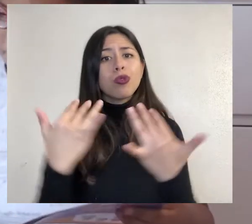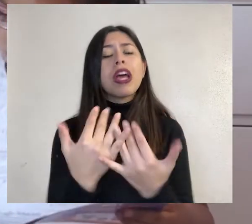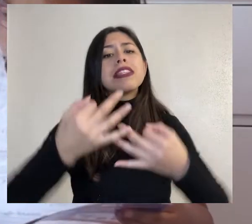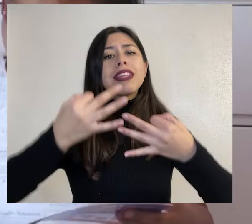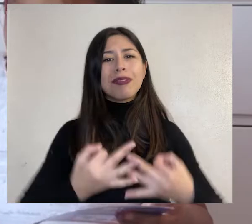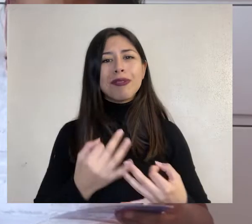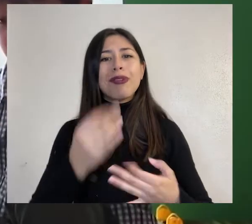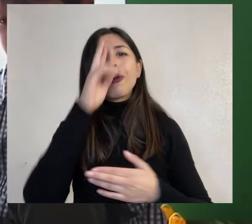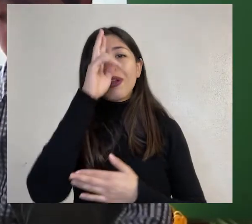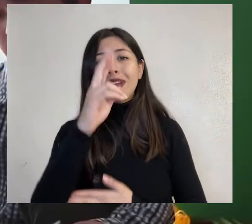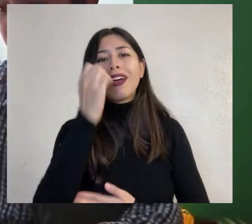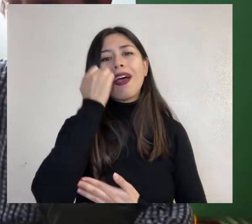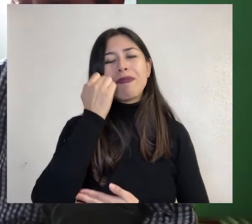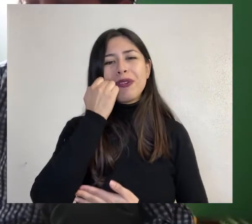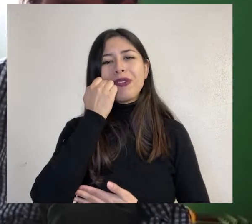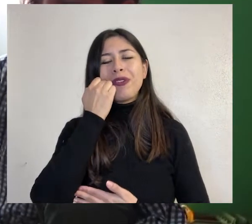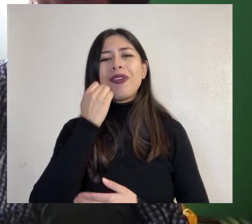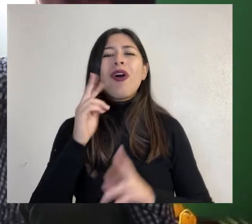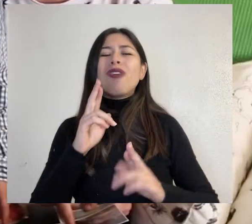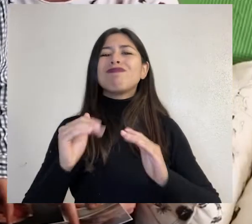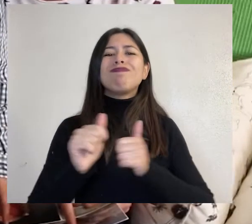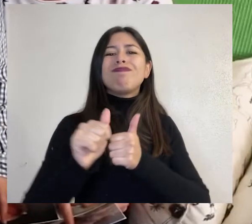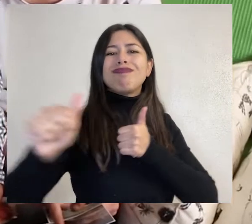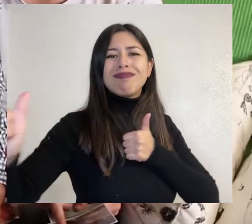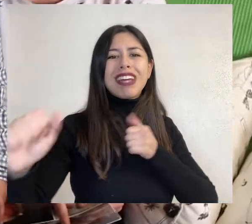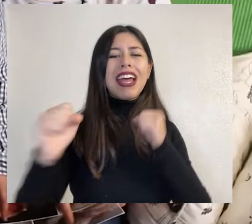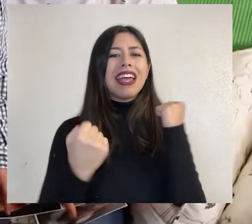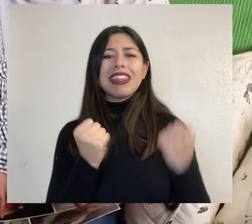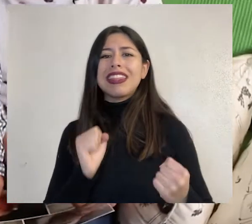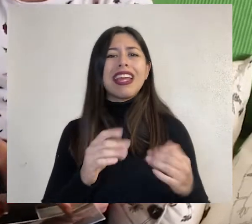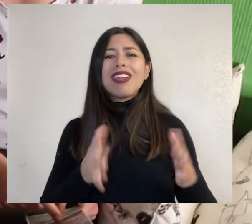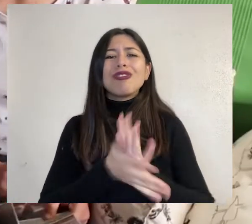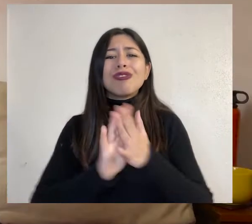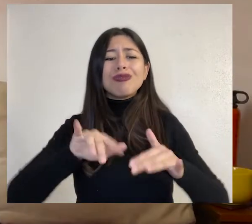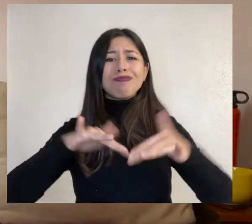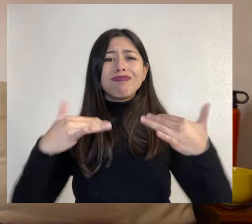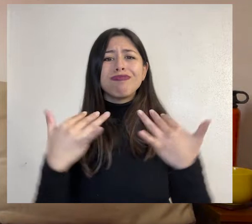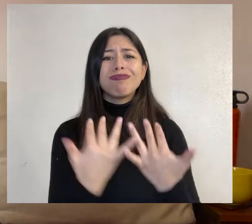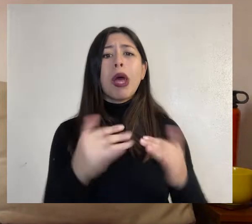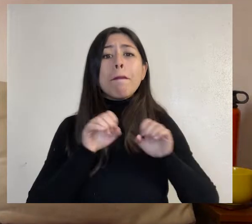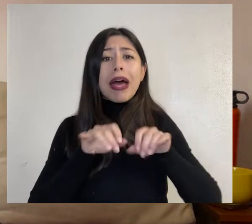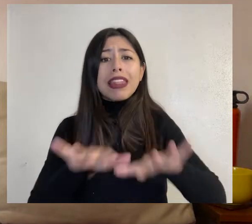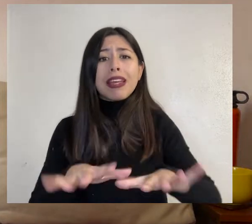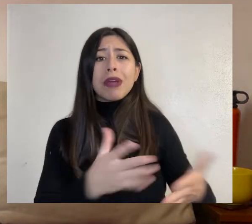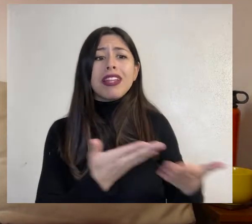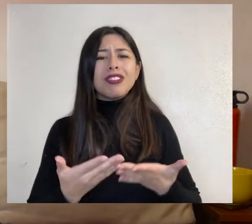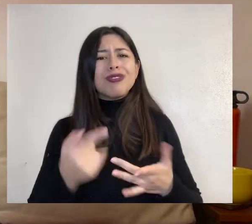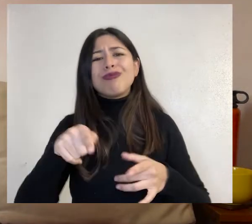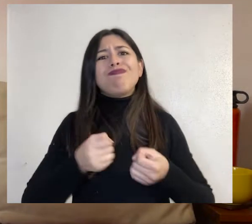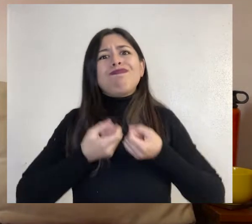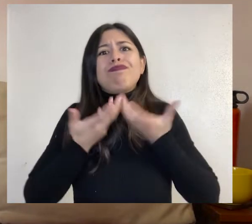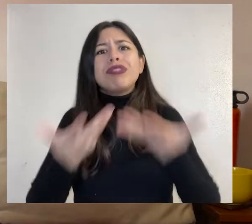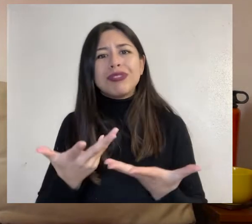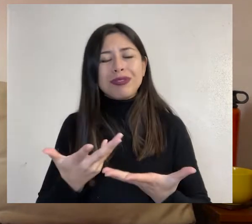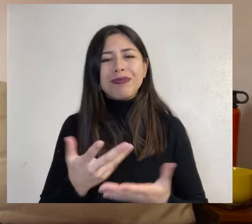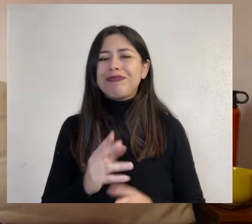amoroso. La idea es evitar que el distanciamiento, el estrés o los distintos efectos que esta emergencia sanitaria ha traído termine hablando por